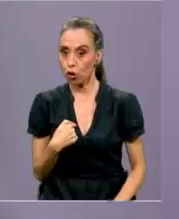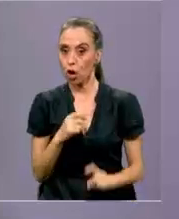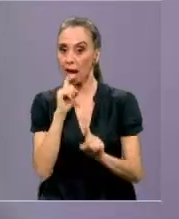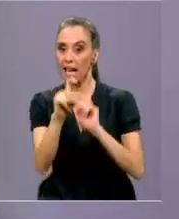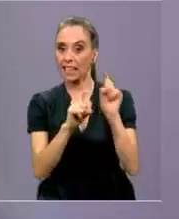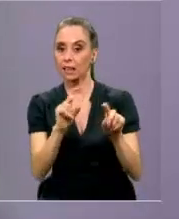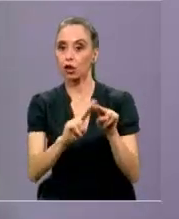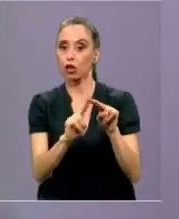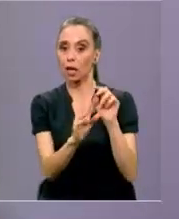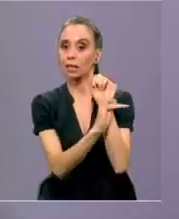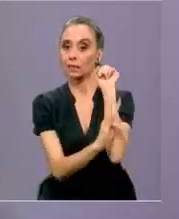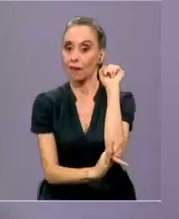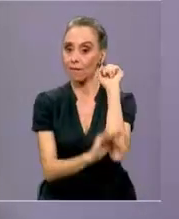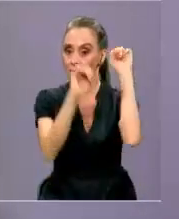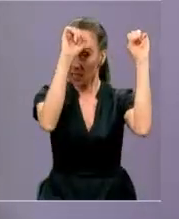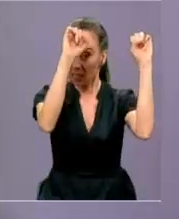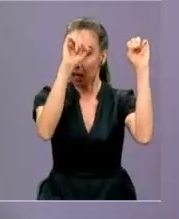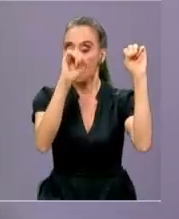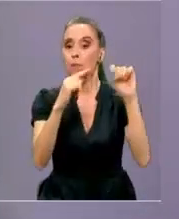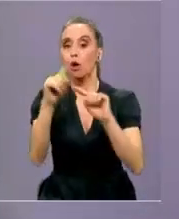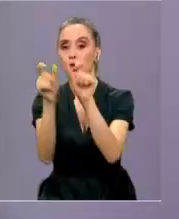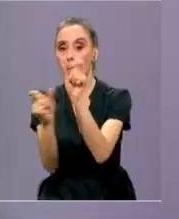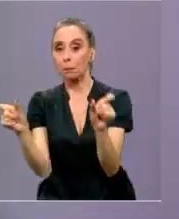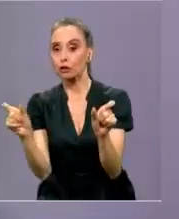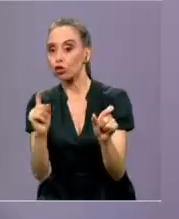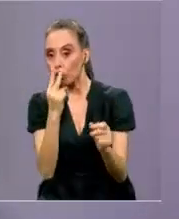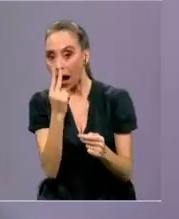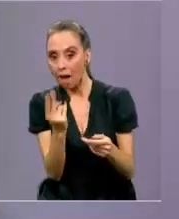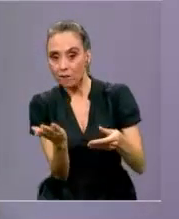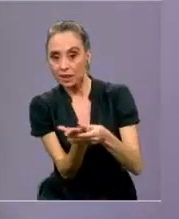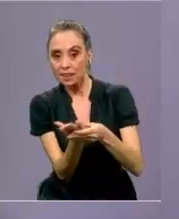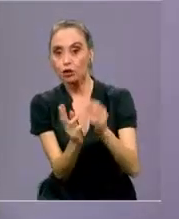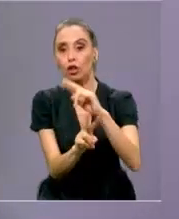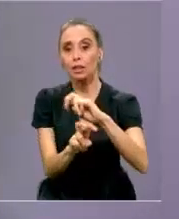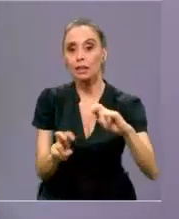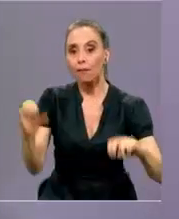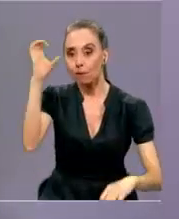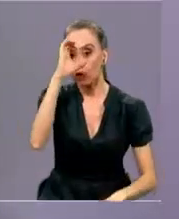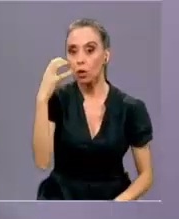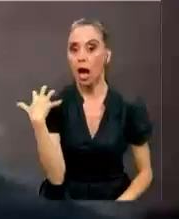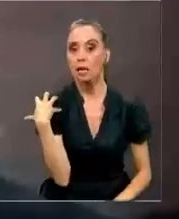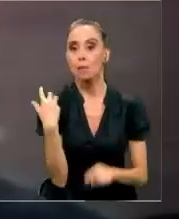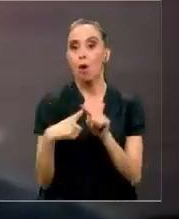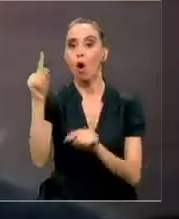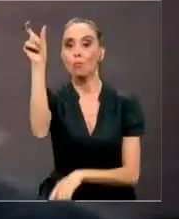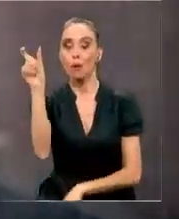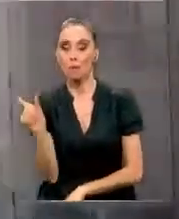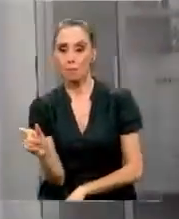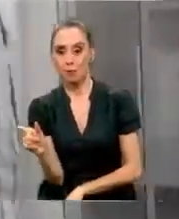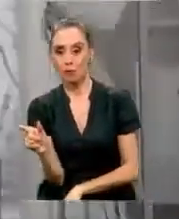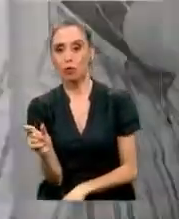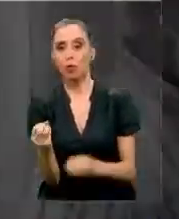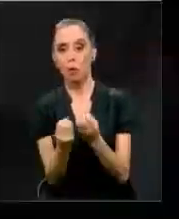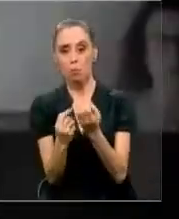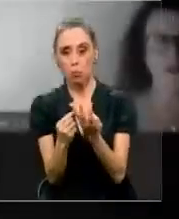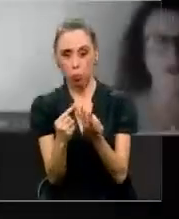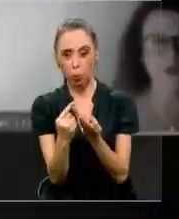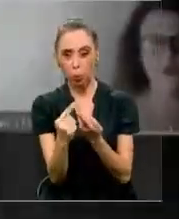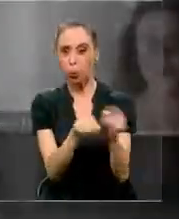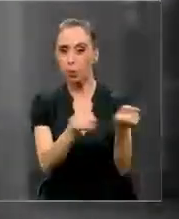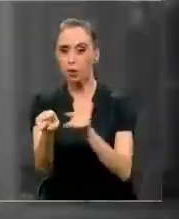actuar de la fiscalía pero también ha hecho cosas que la gente no ha visto que van en el sentido de buscar responsabilidad en otras personas tras una serie de diligencias